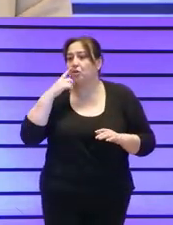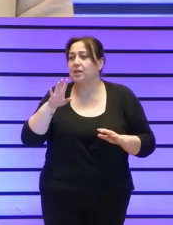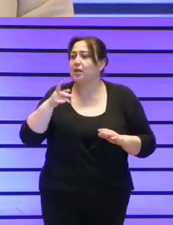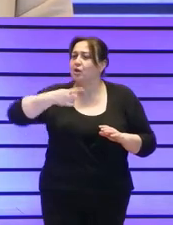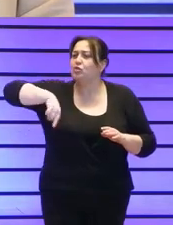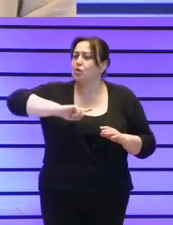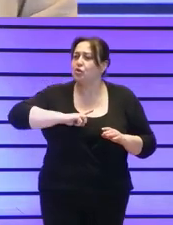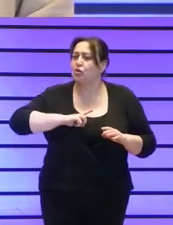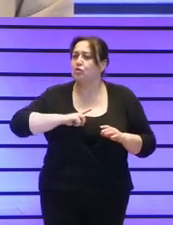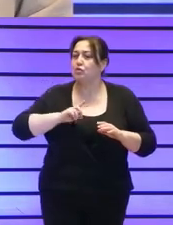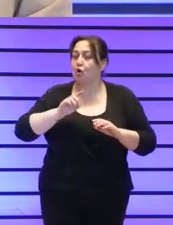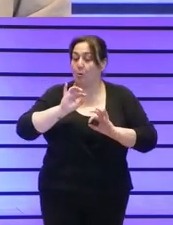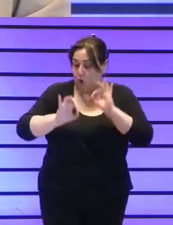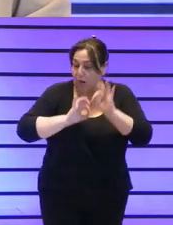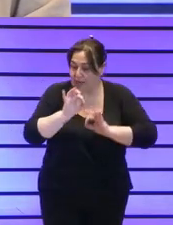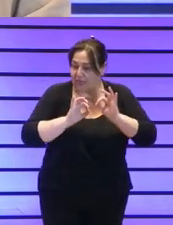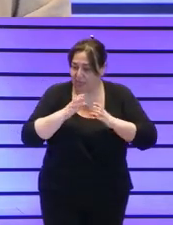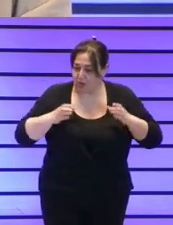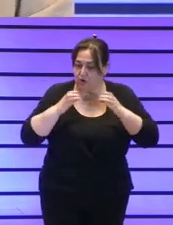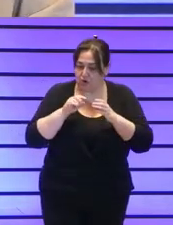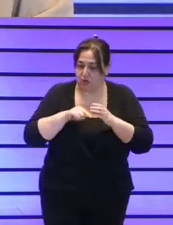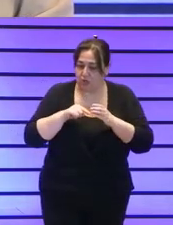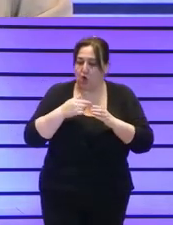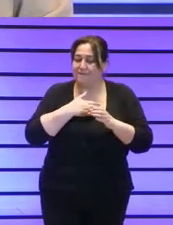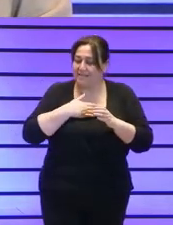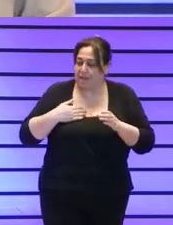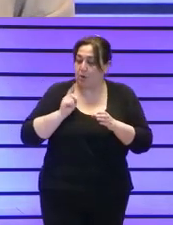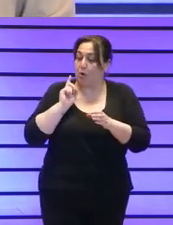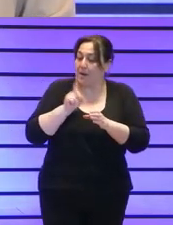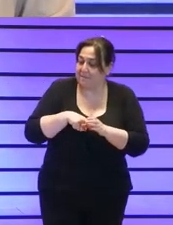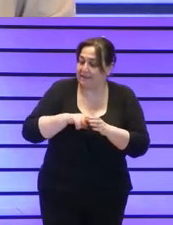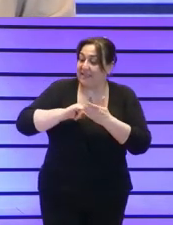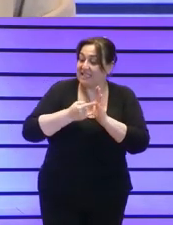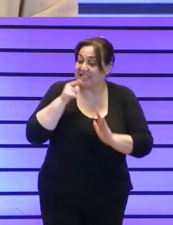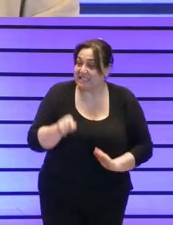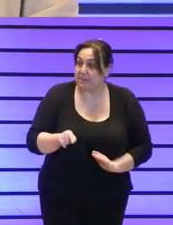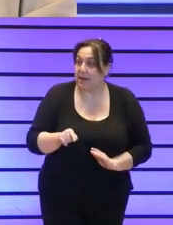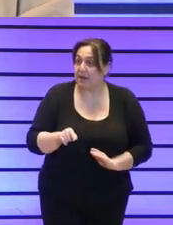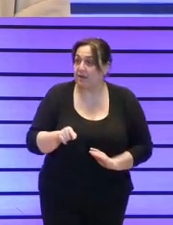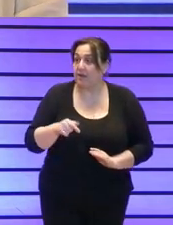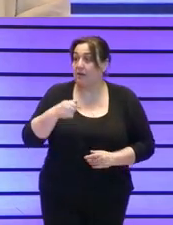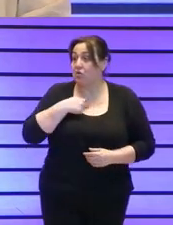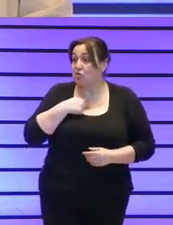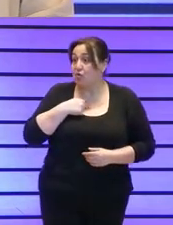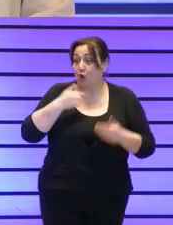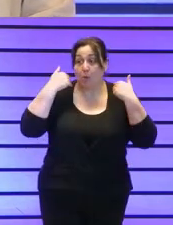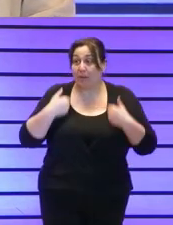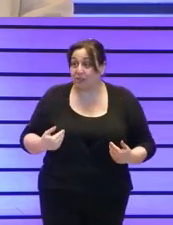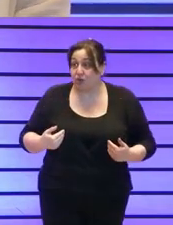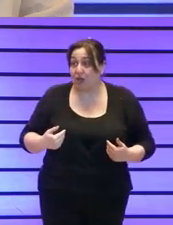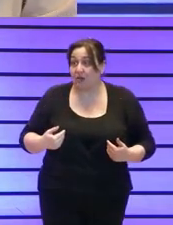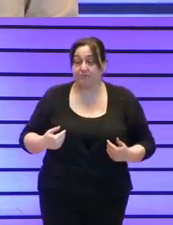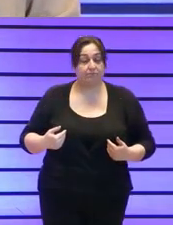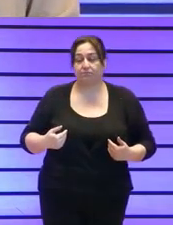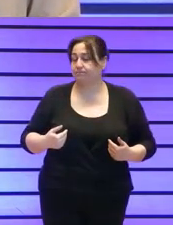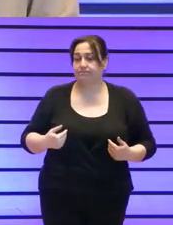¿estamos dispuestas como organizaciones a formar parte de ese sistema? Yo como persona